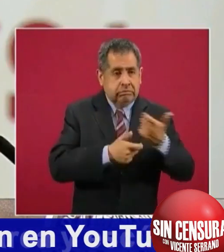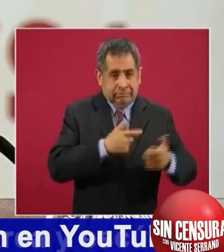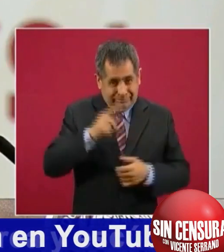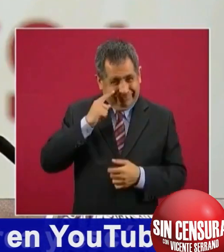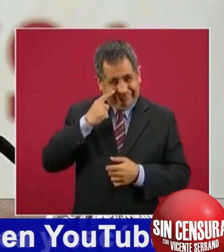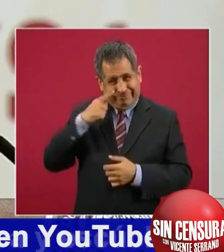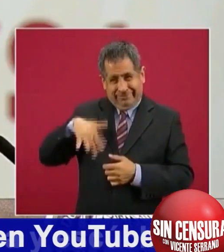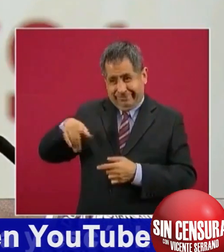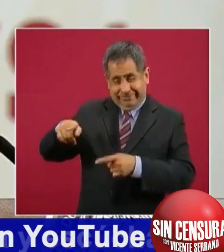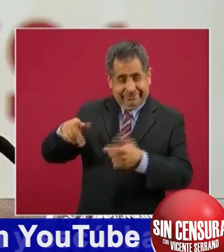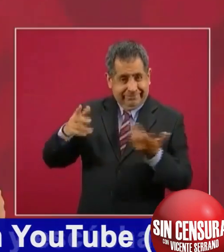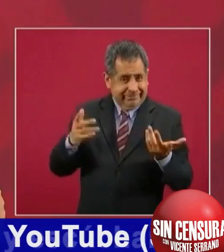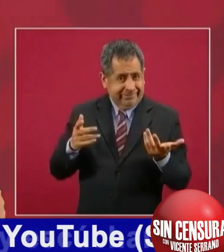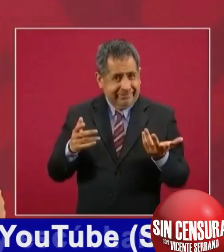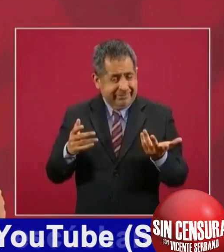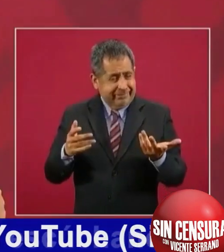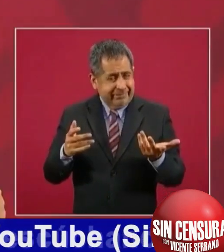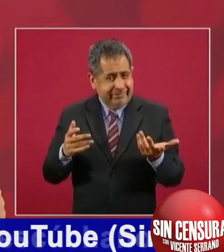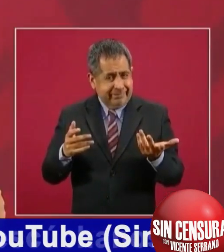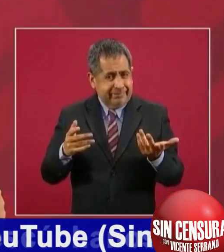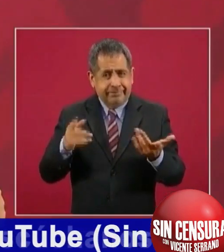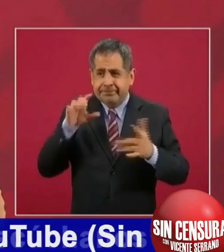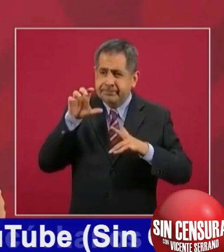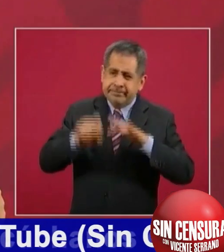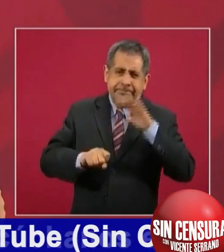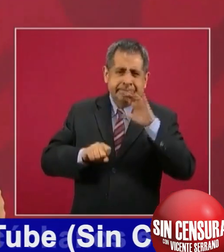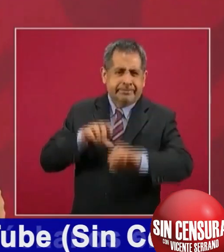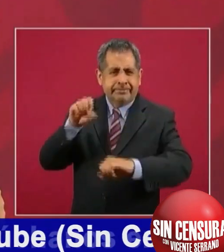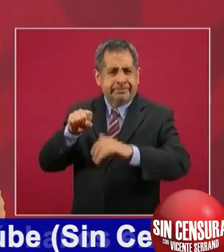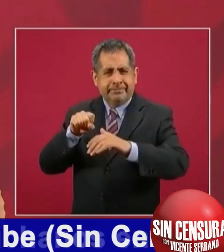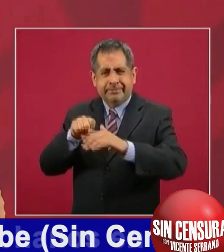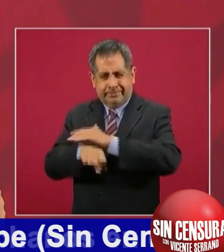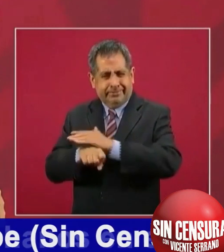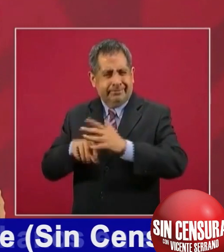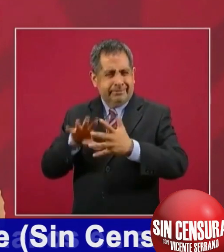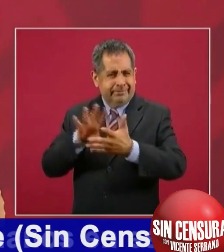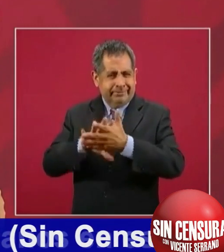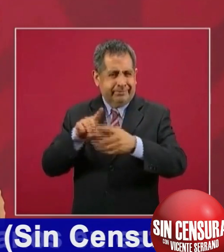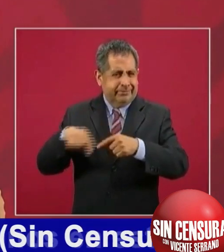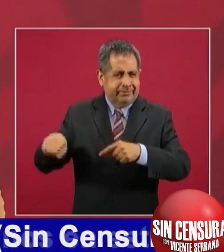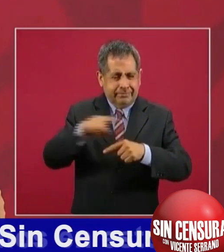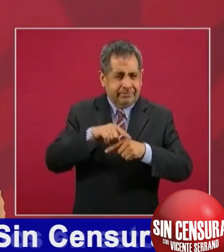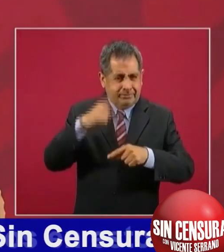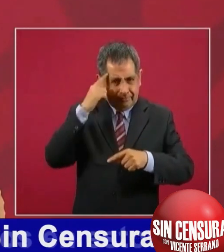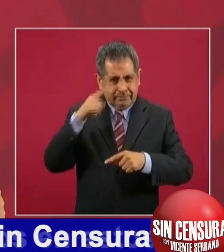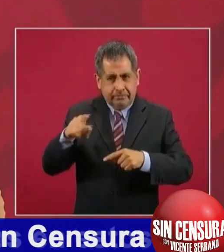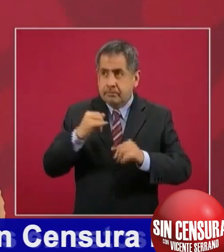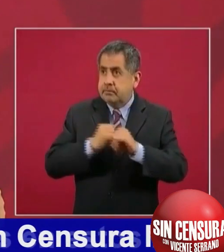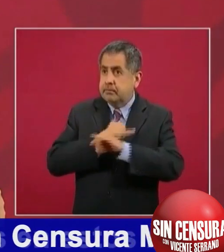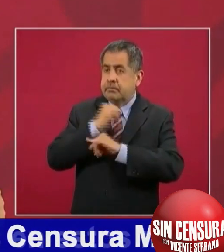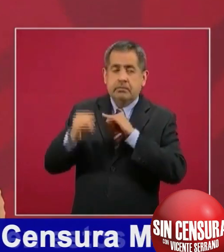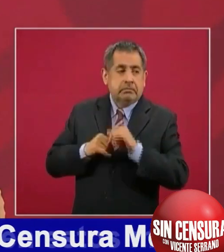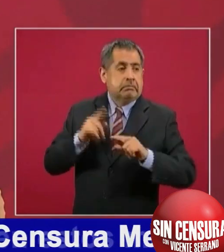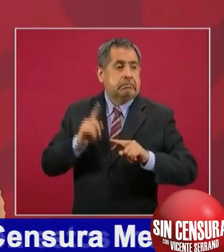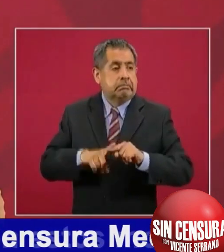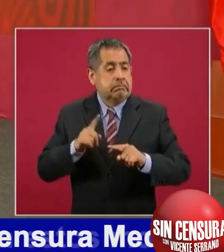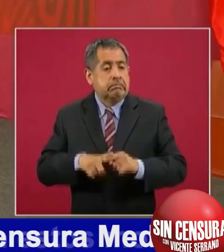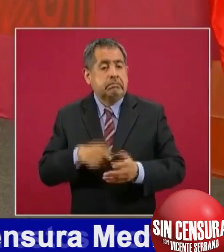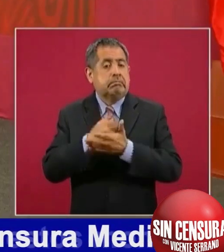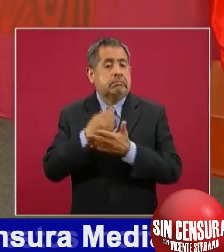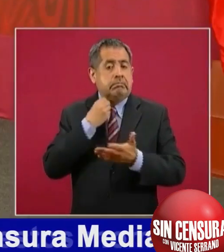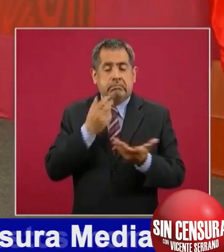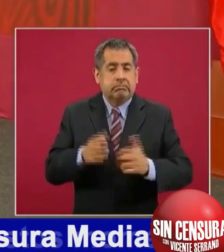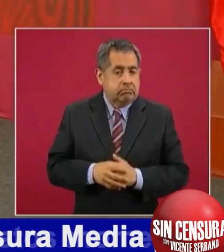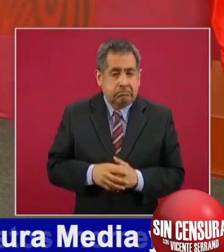viendo en las detenciones que se dan a nivel internacional. En